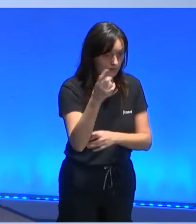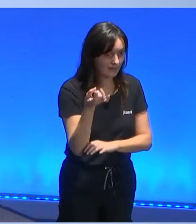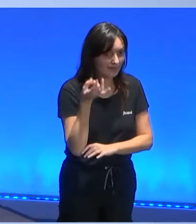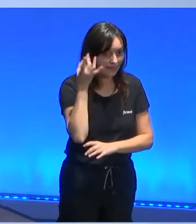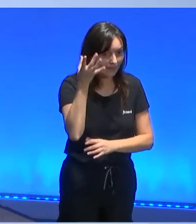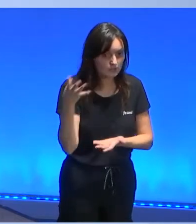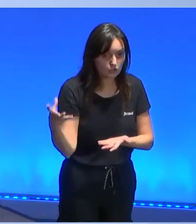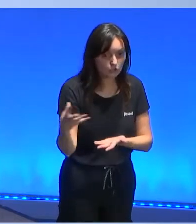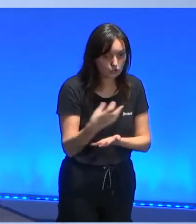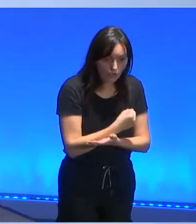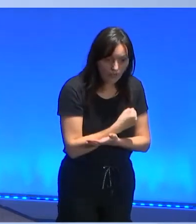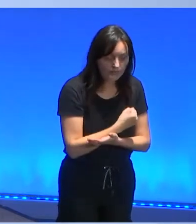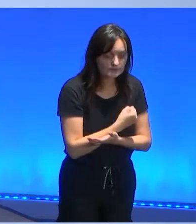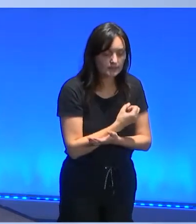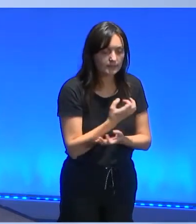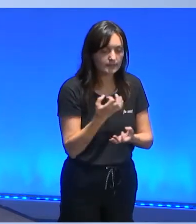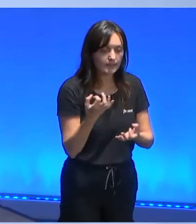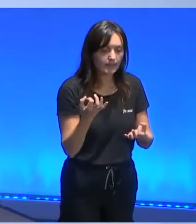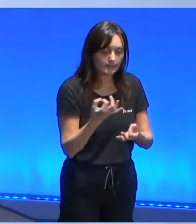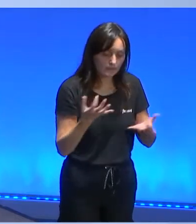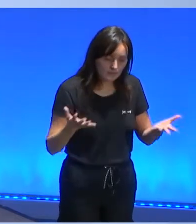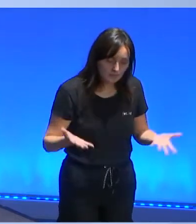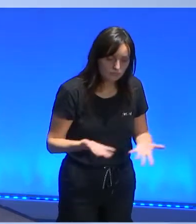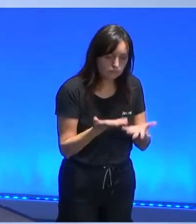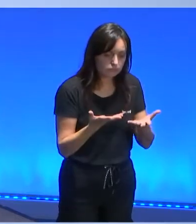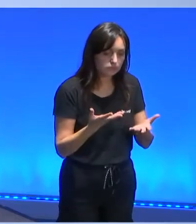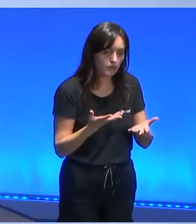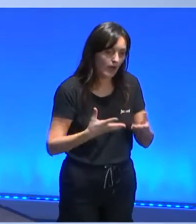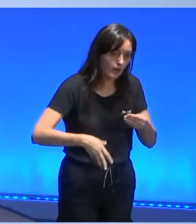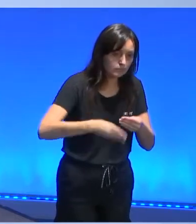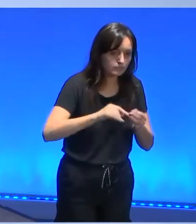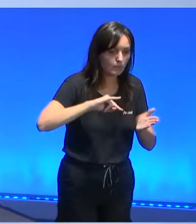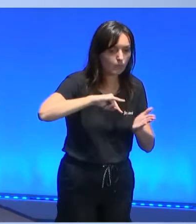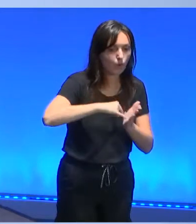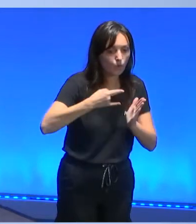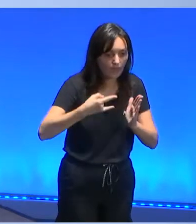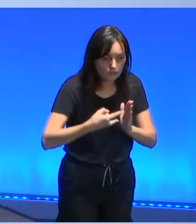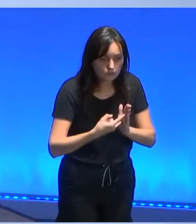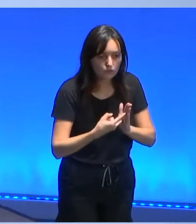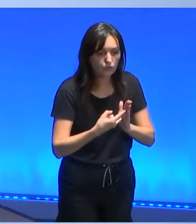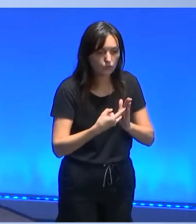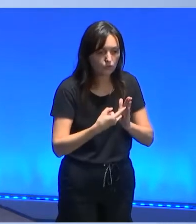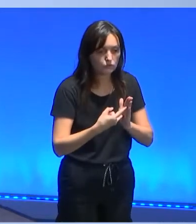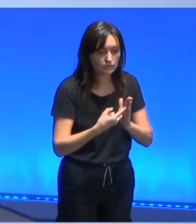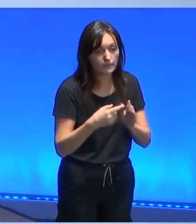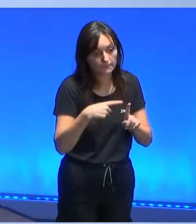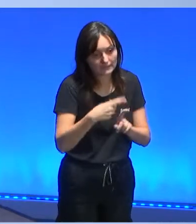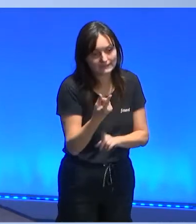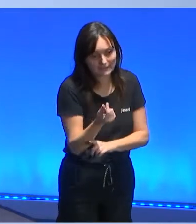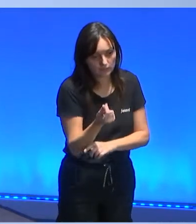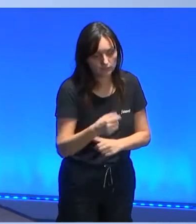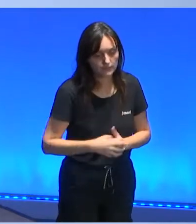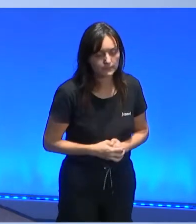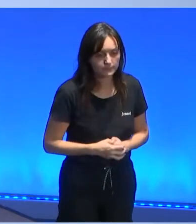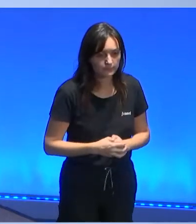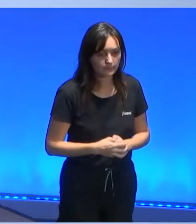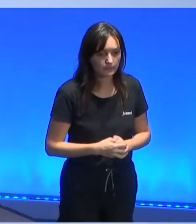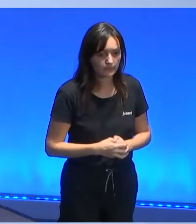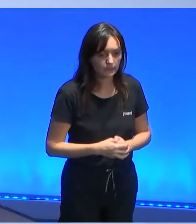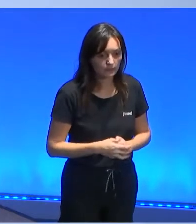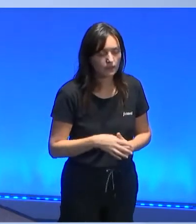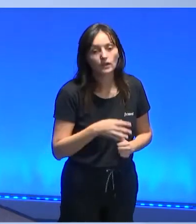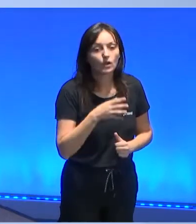ideas tienen que ser empujadas con proyectos y con dinero. Por